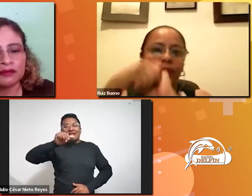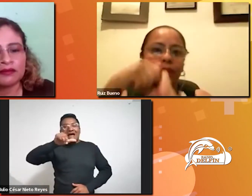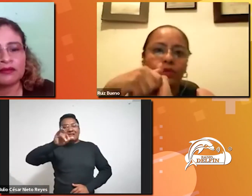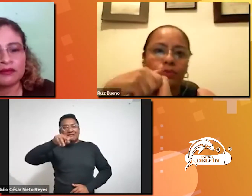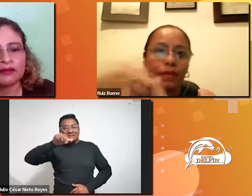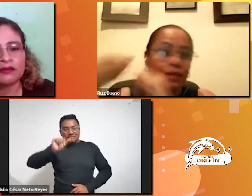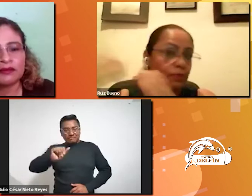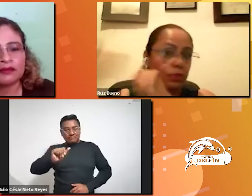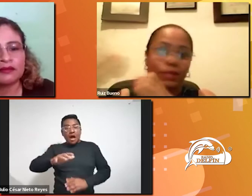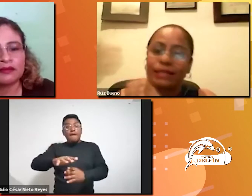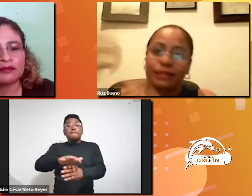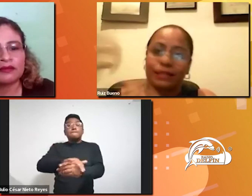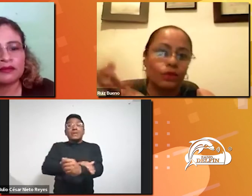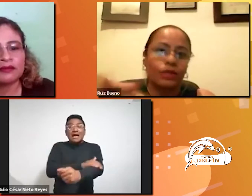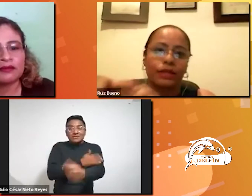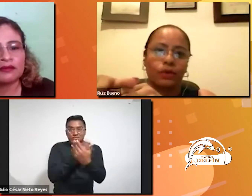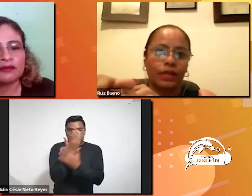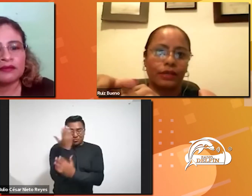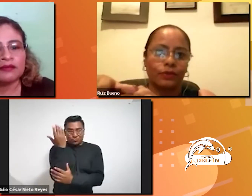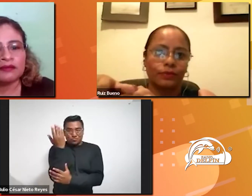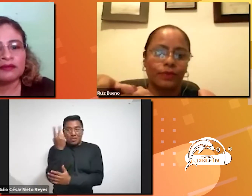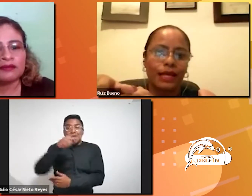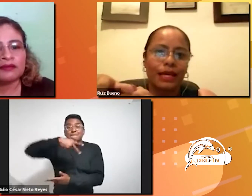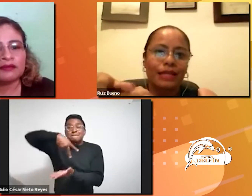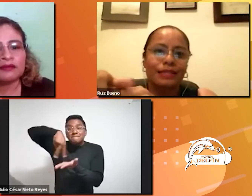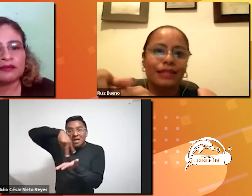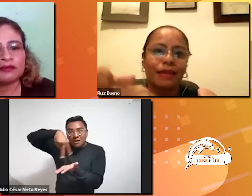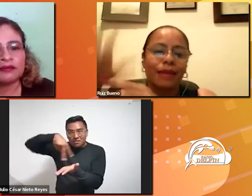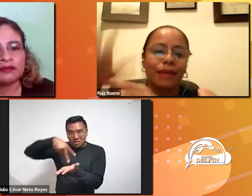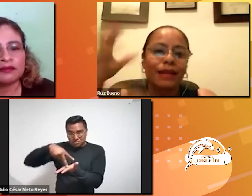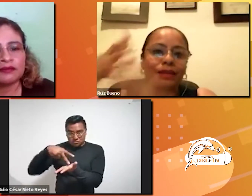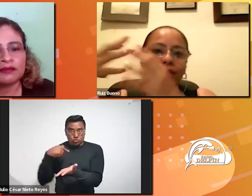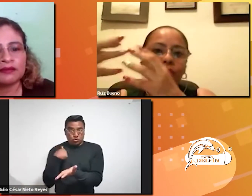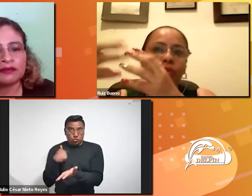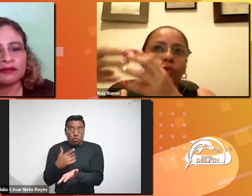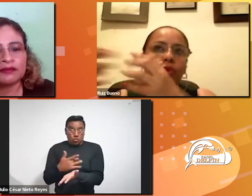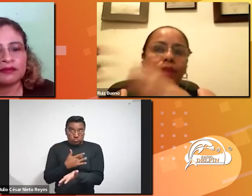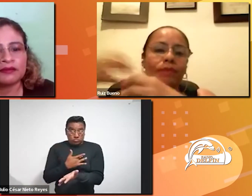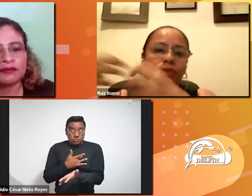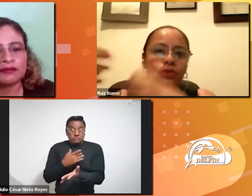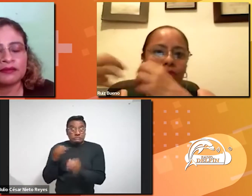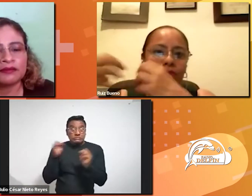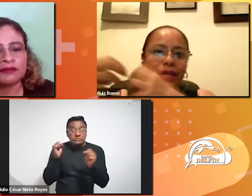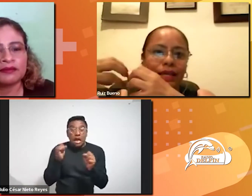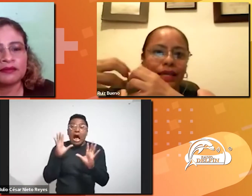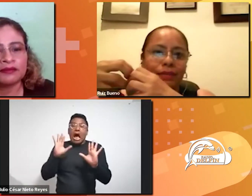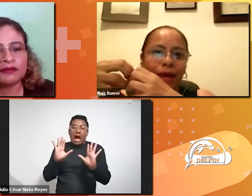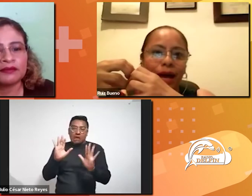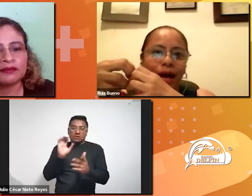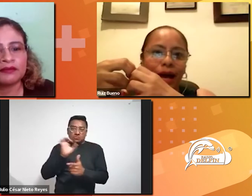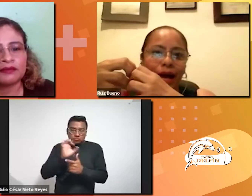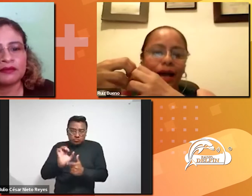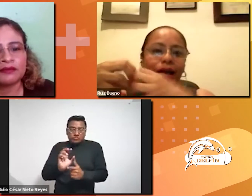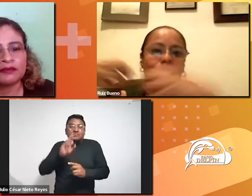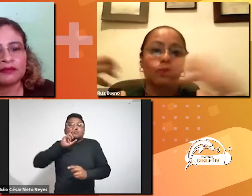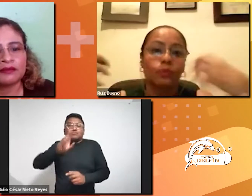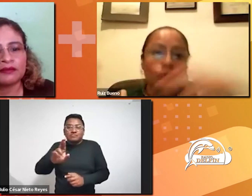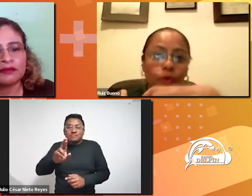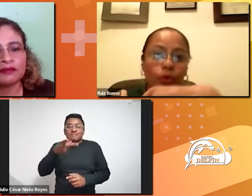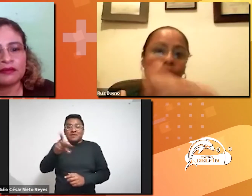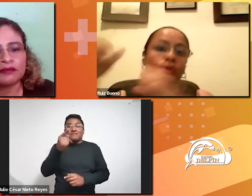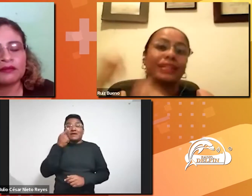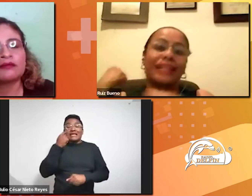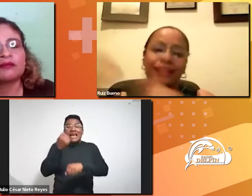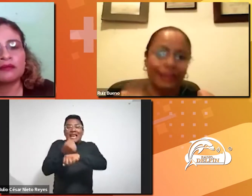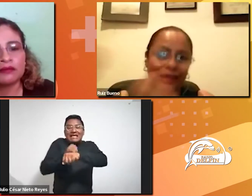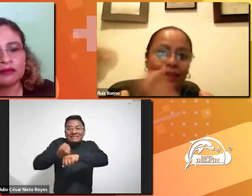¿no? Brazos y piernas, por si necesito salir corriendo. Se van, toda mi función sanguínea se va a los